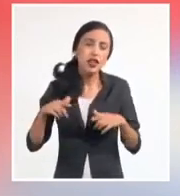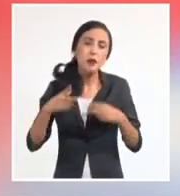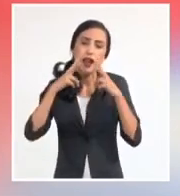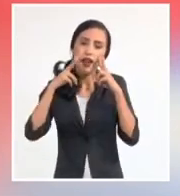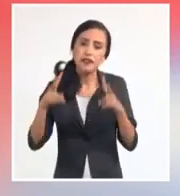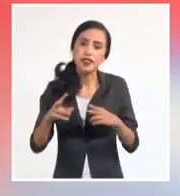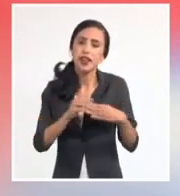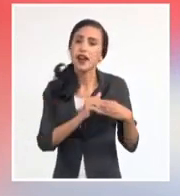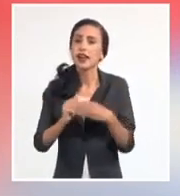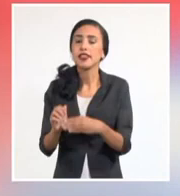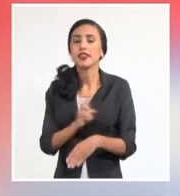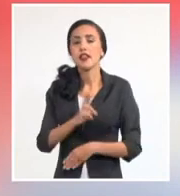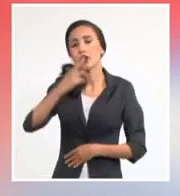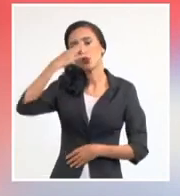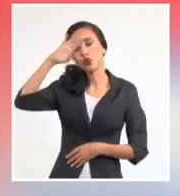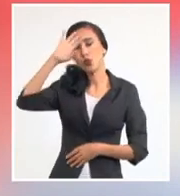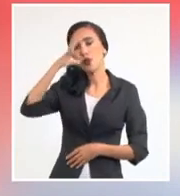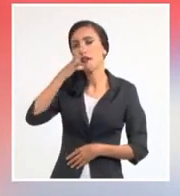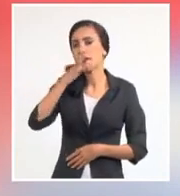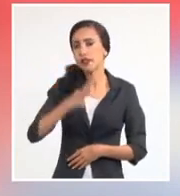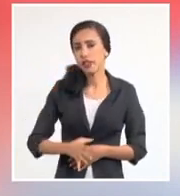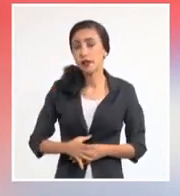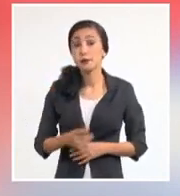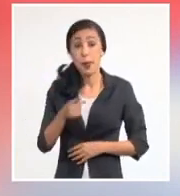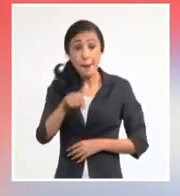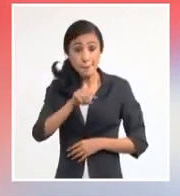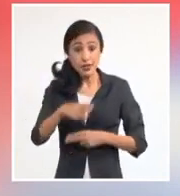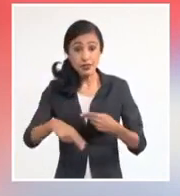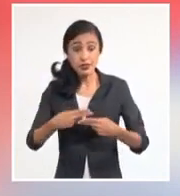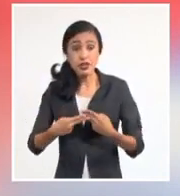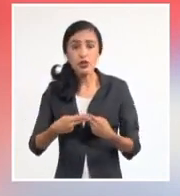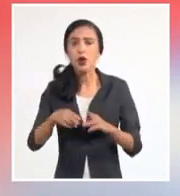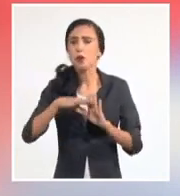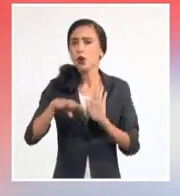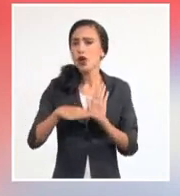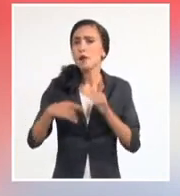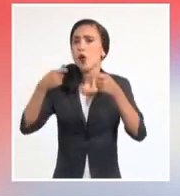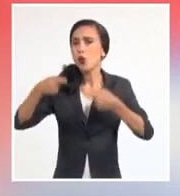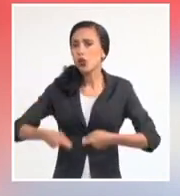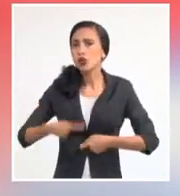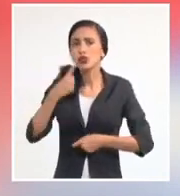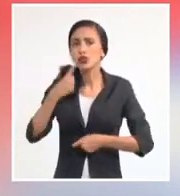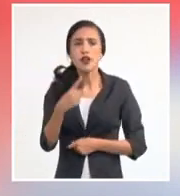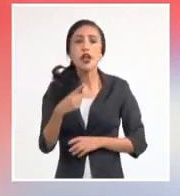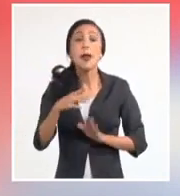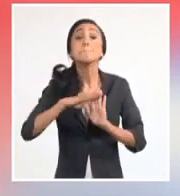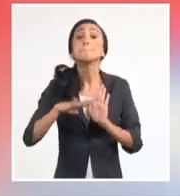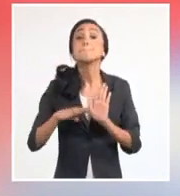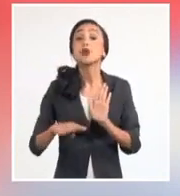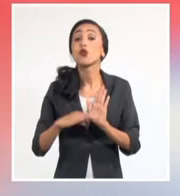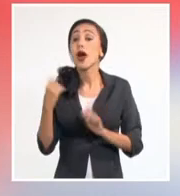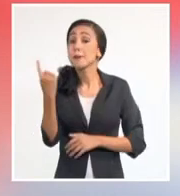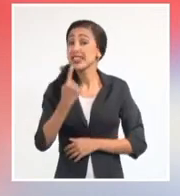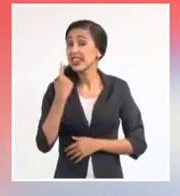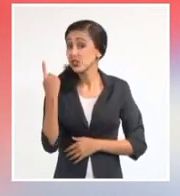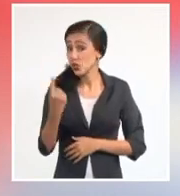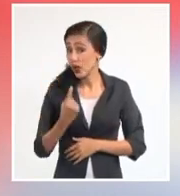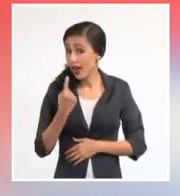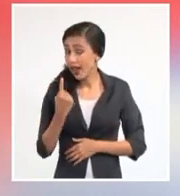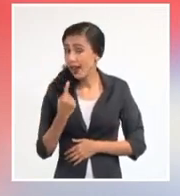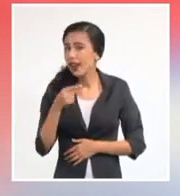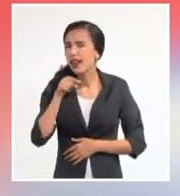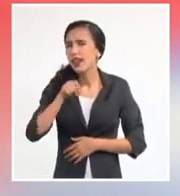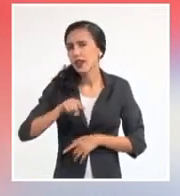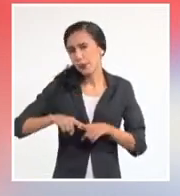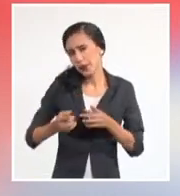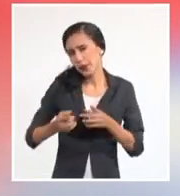Para ello, hay un marco jurídico que tiene en cuenta el Programa Nacional, por supuesto, basado